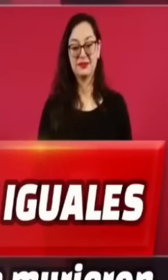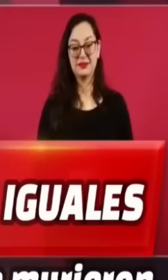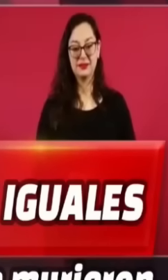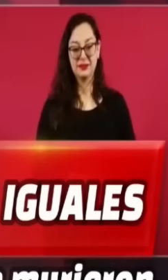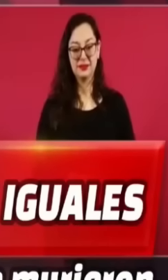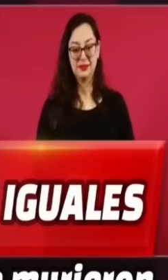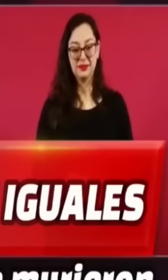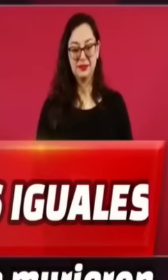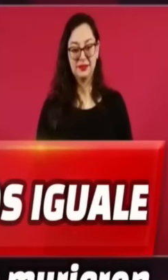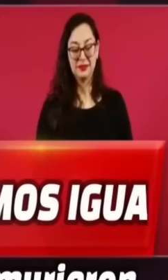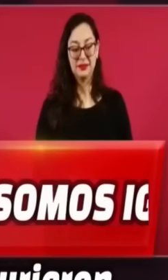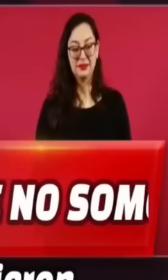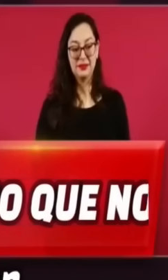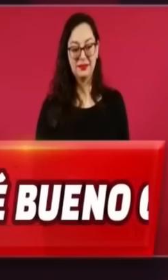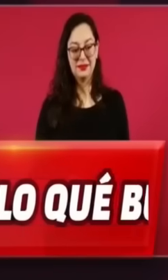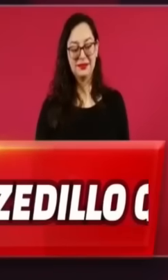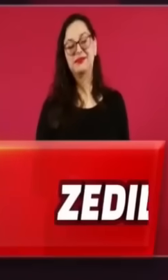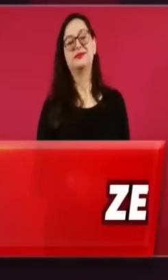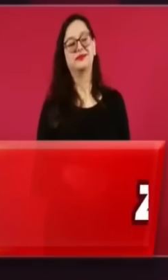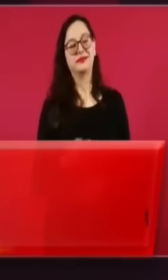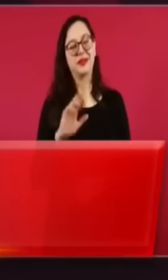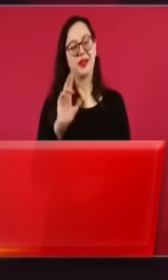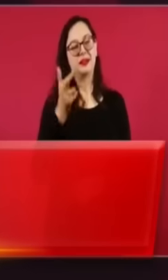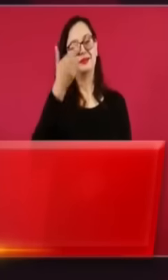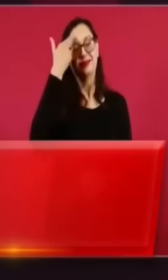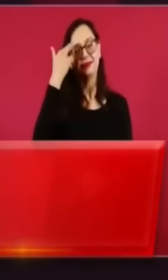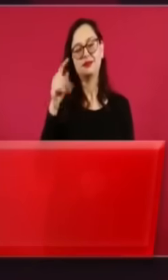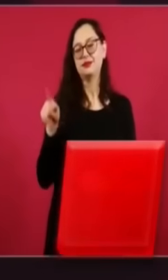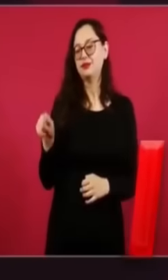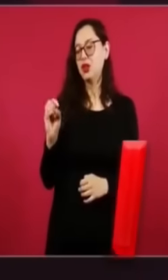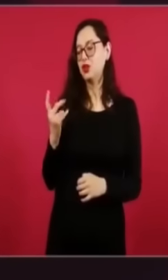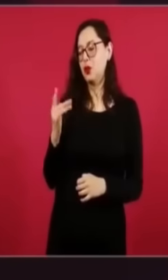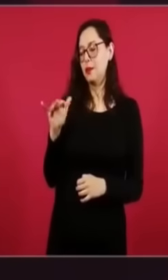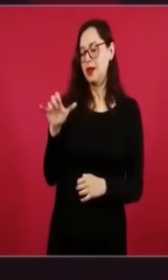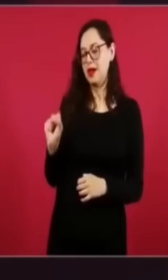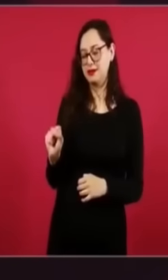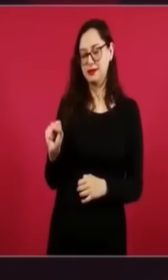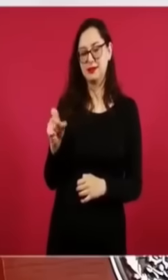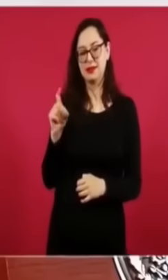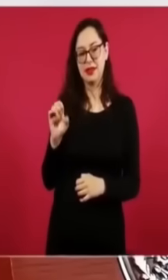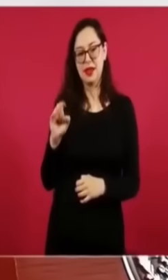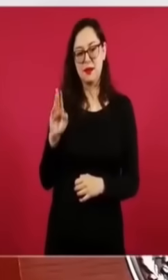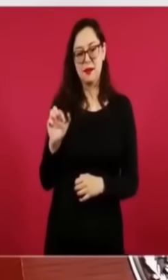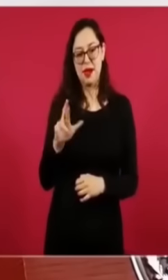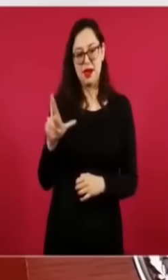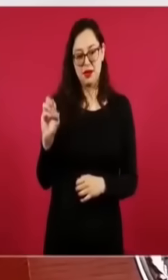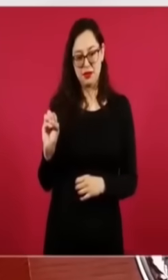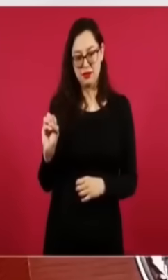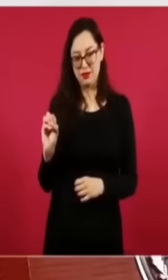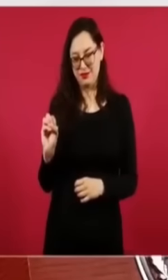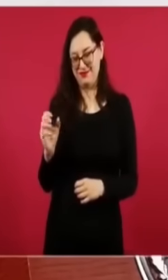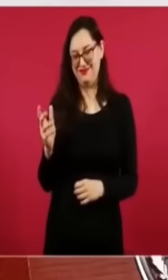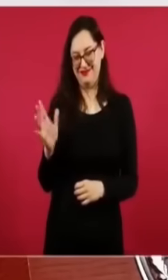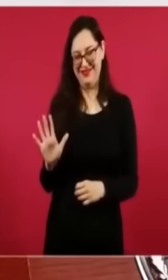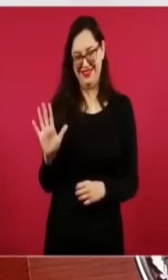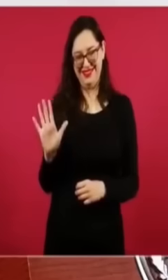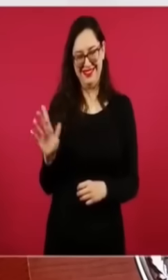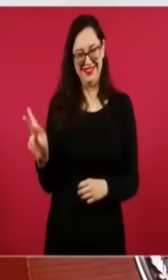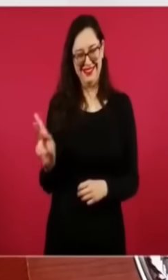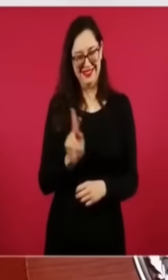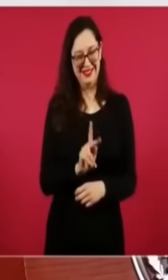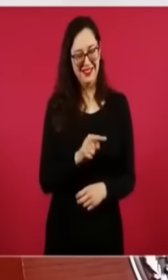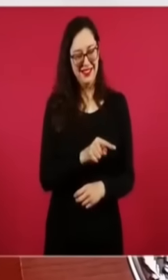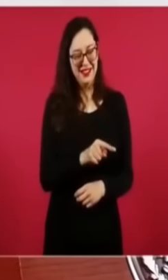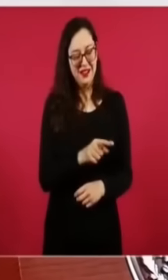enero, que corresponde al bimestre enero-febrero. Al igual, adulto mayor, persona con discapacidad,